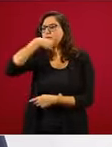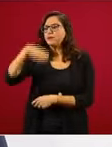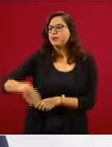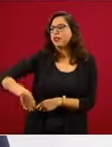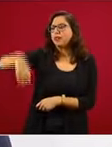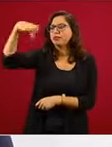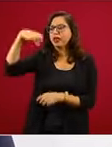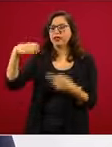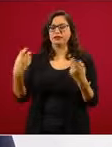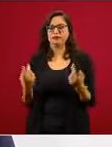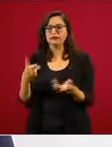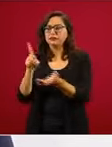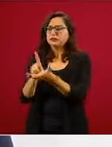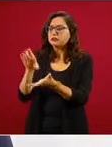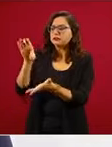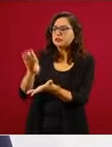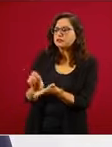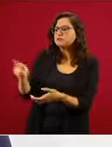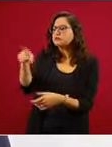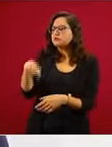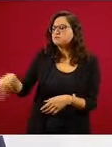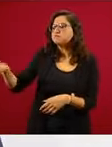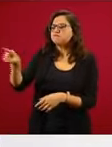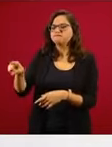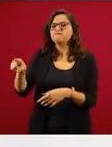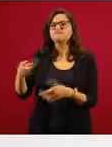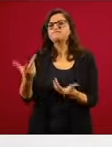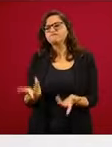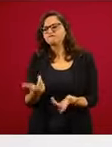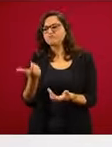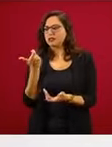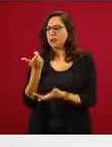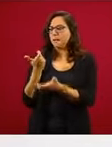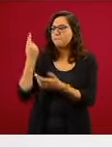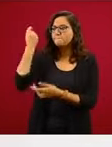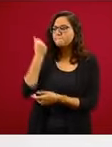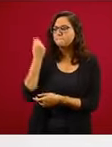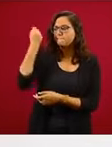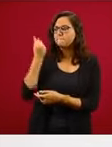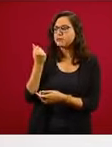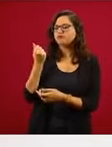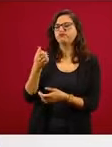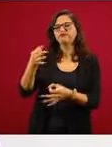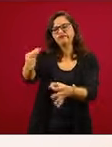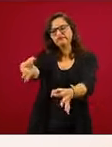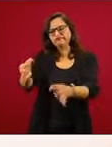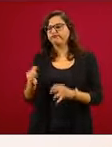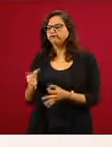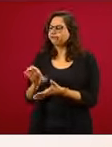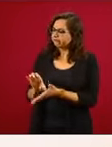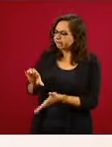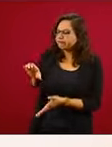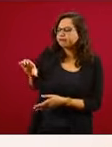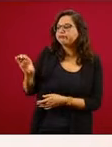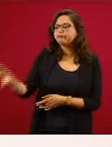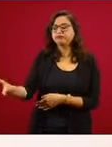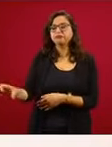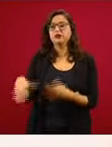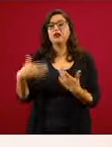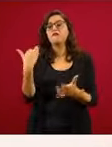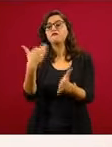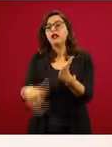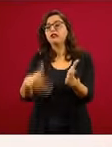por anticipado sus pensiones. Solo falta pagar noviembre y diciembre. En